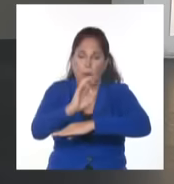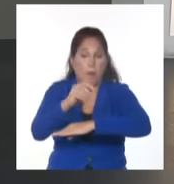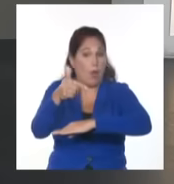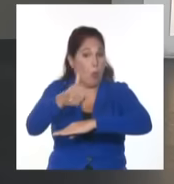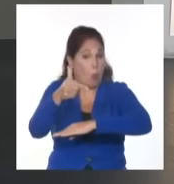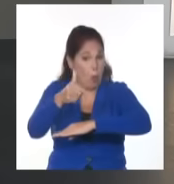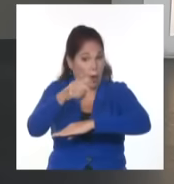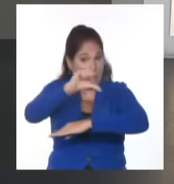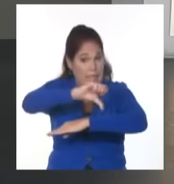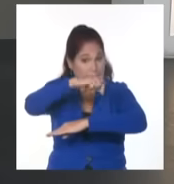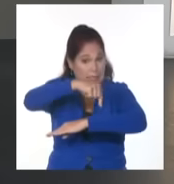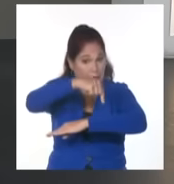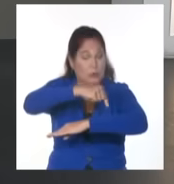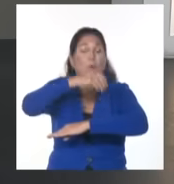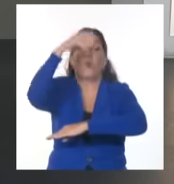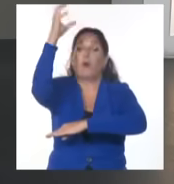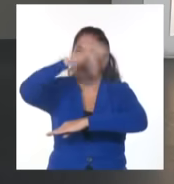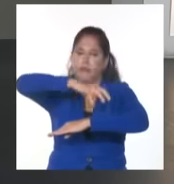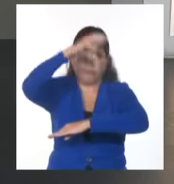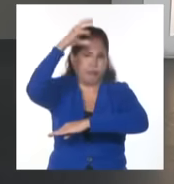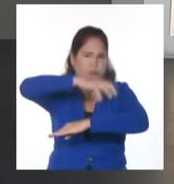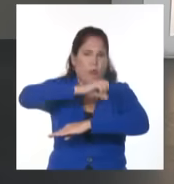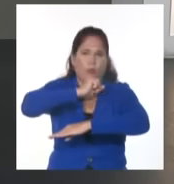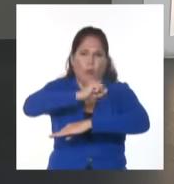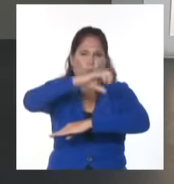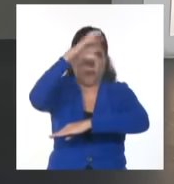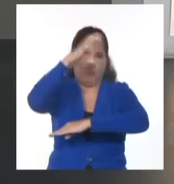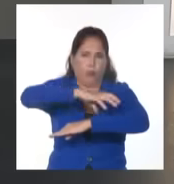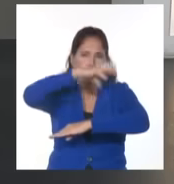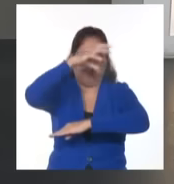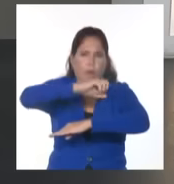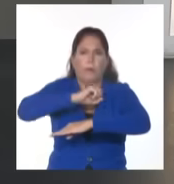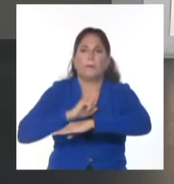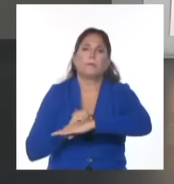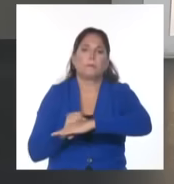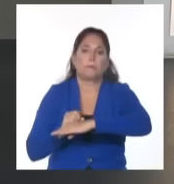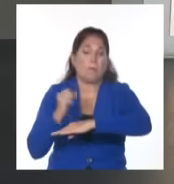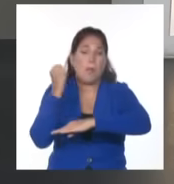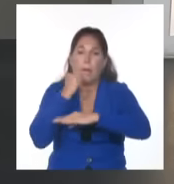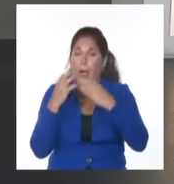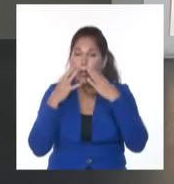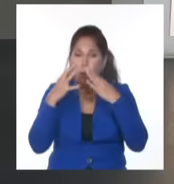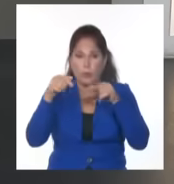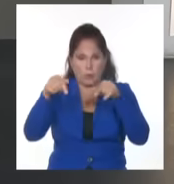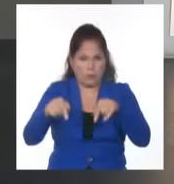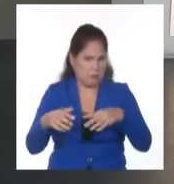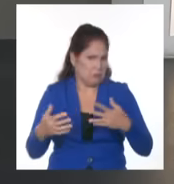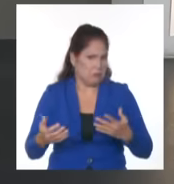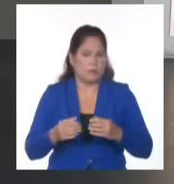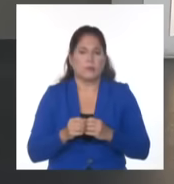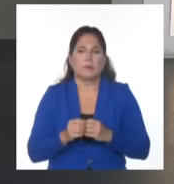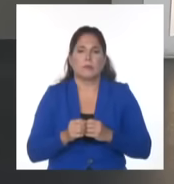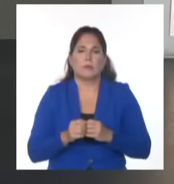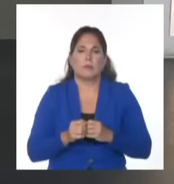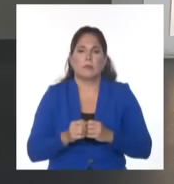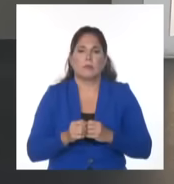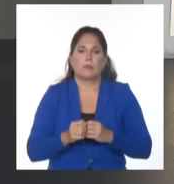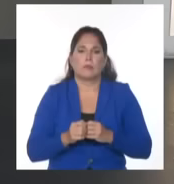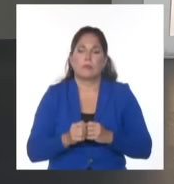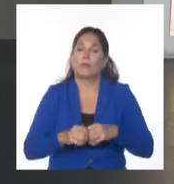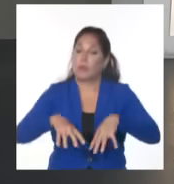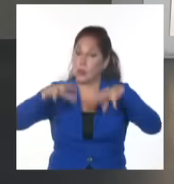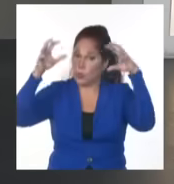zona central también pudiera haber alguna lluvia. Bueno, en definitiva, lo más importante de este sistema para nosotros es la